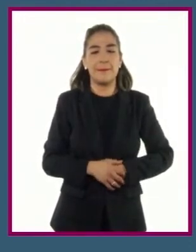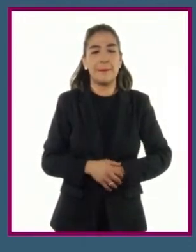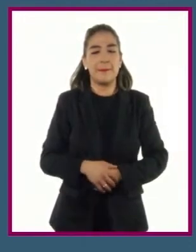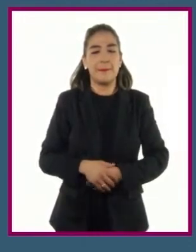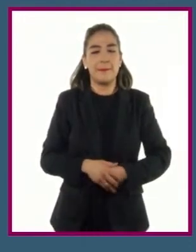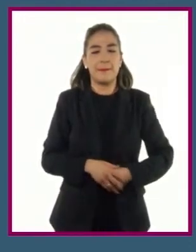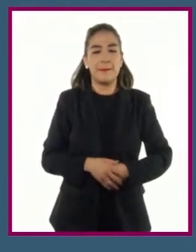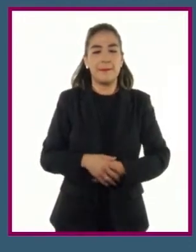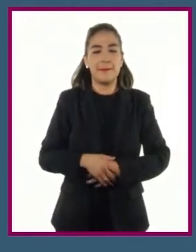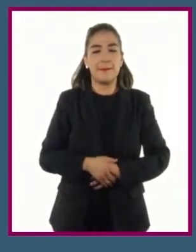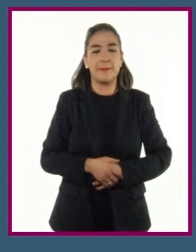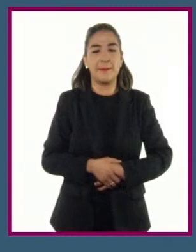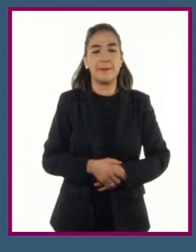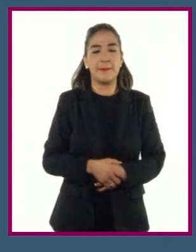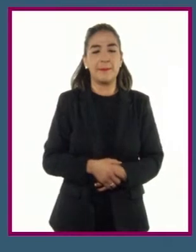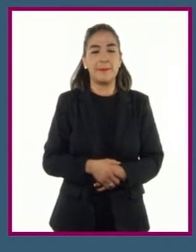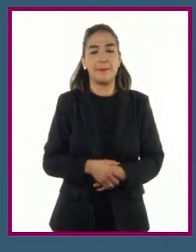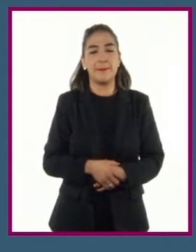2.21%, magnesio